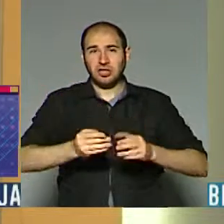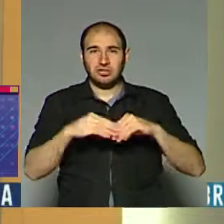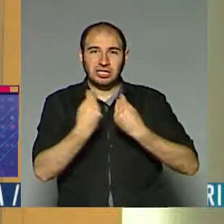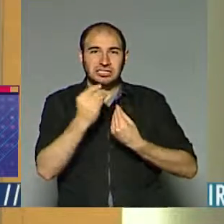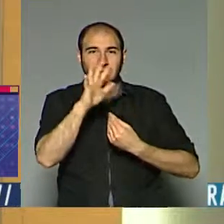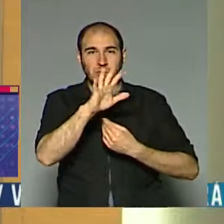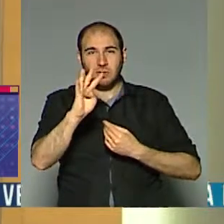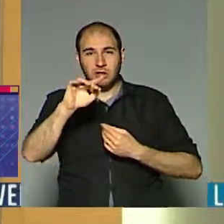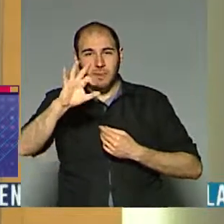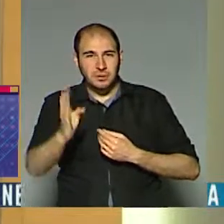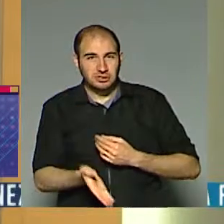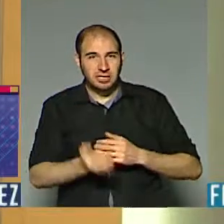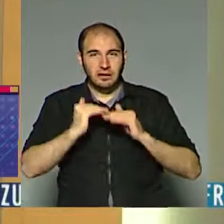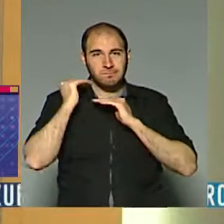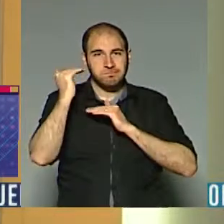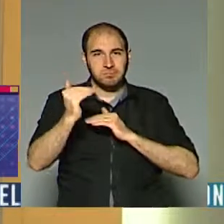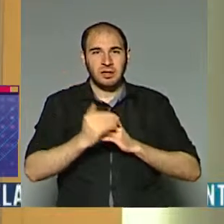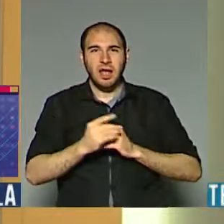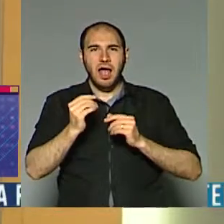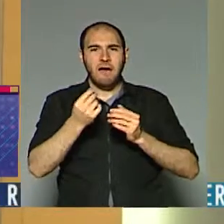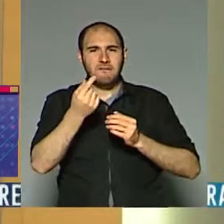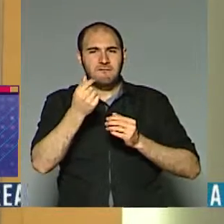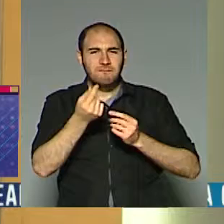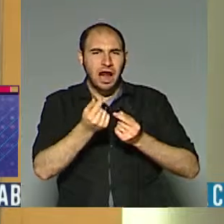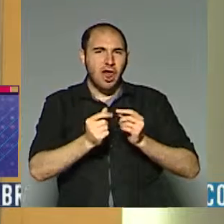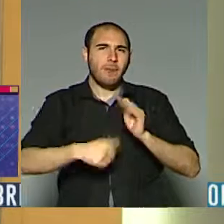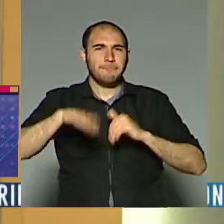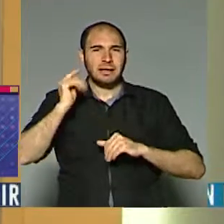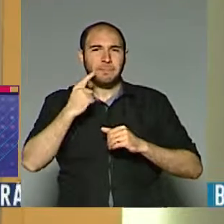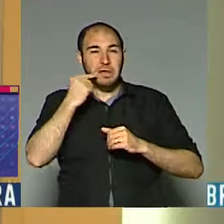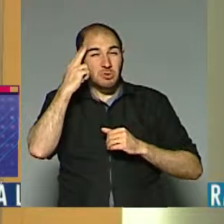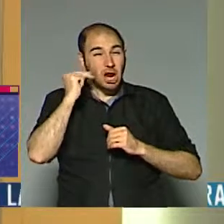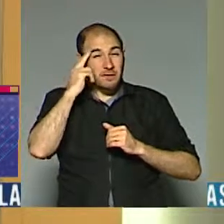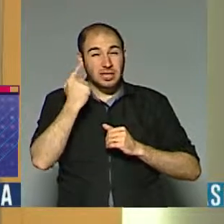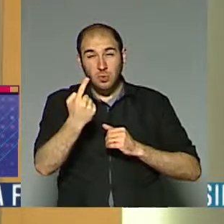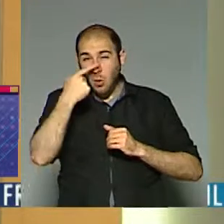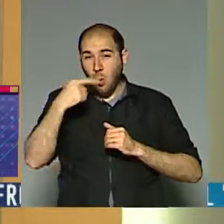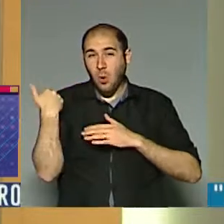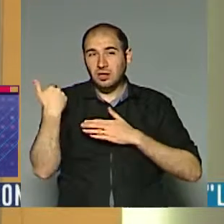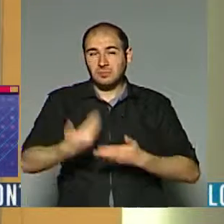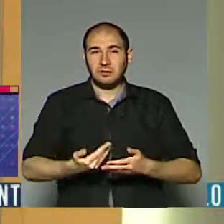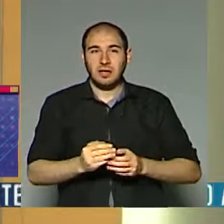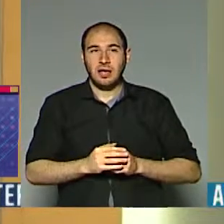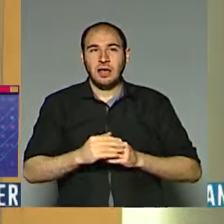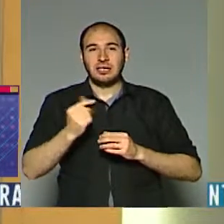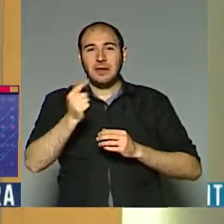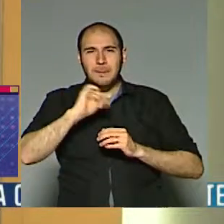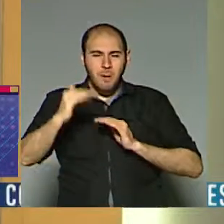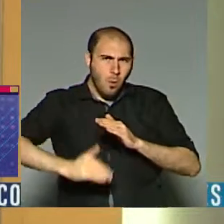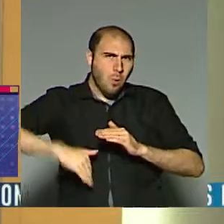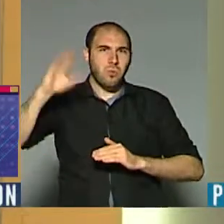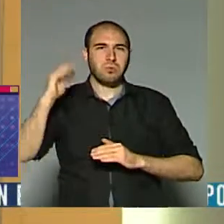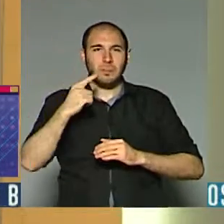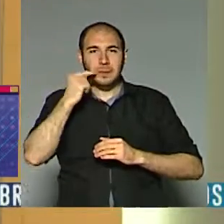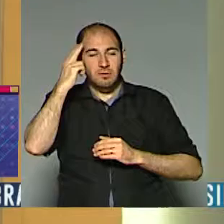del 54%, es el valor anualizado más alto desde el año 1991, es decir, de la segunda hiperinflación que tuvo en la